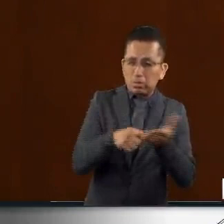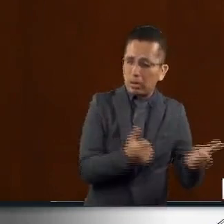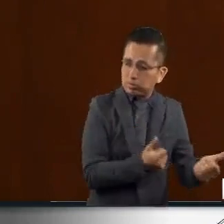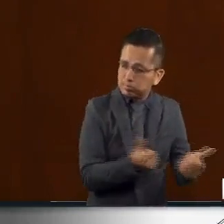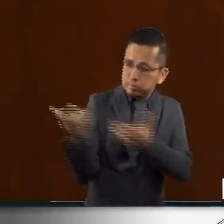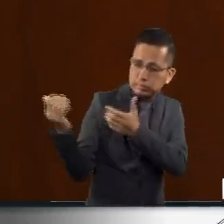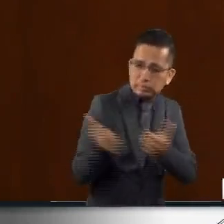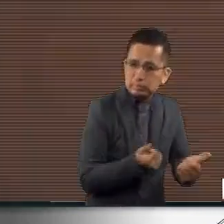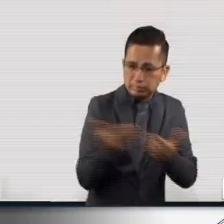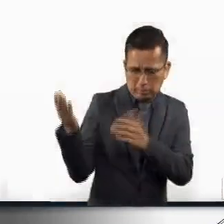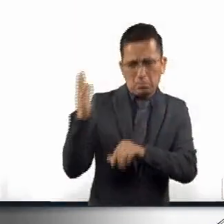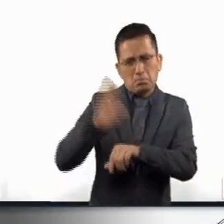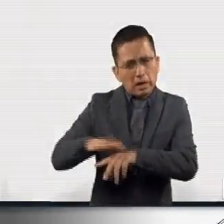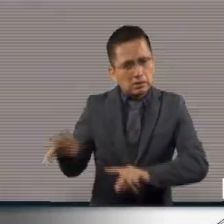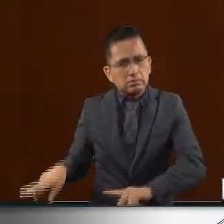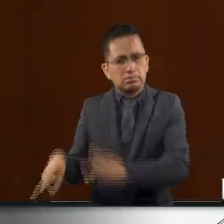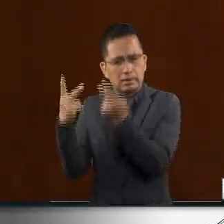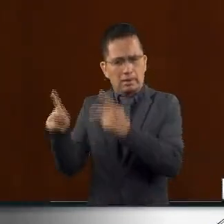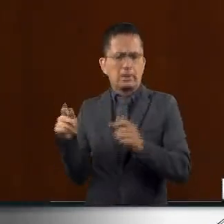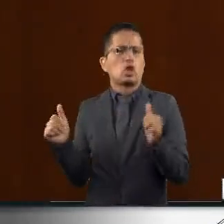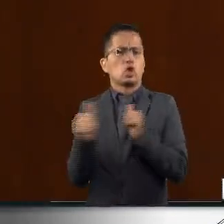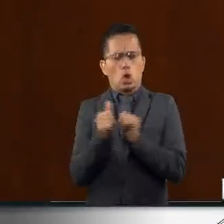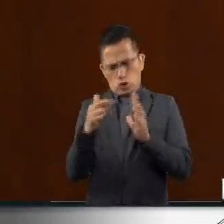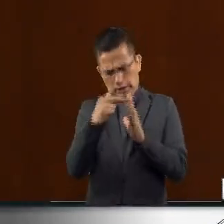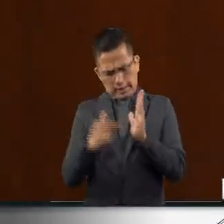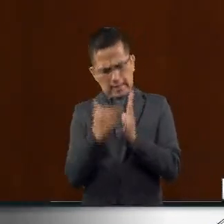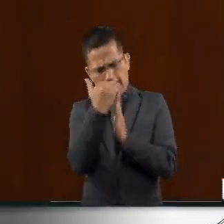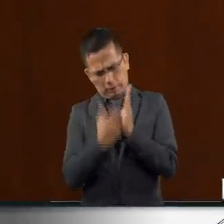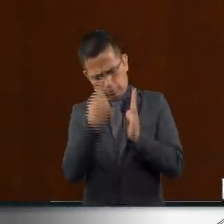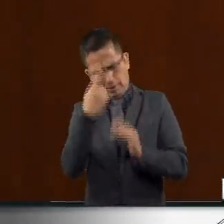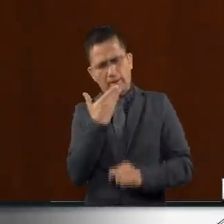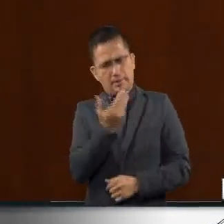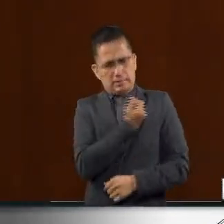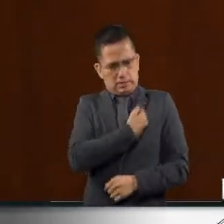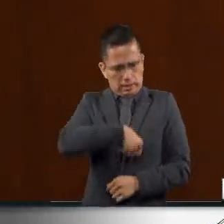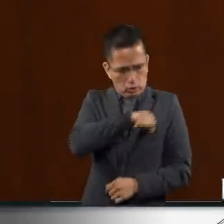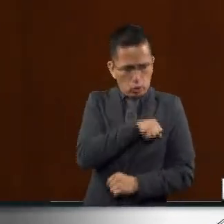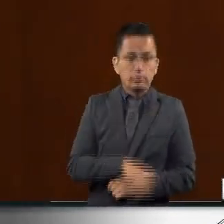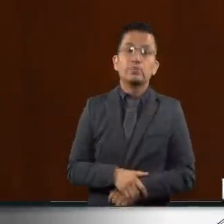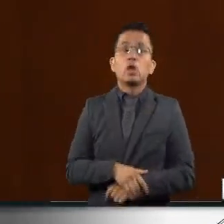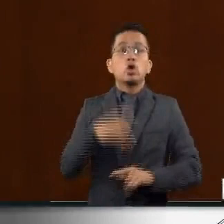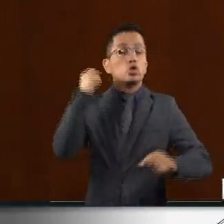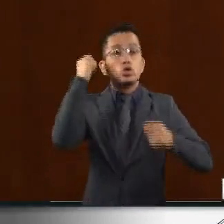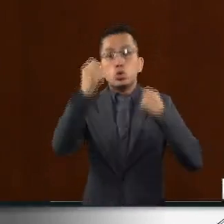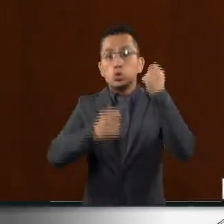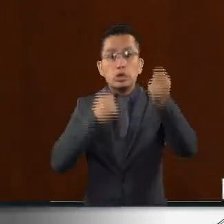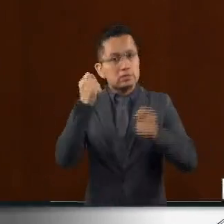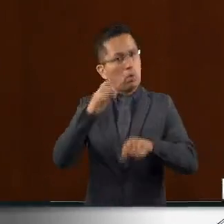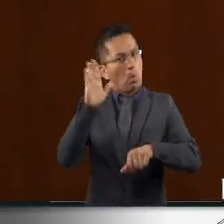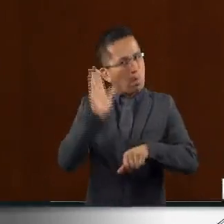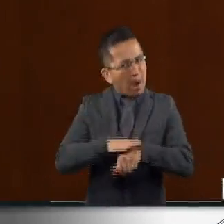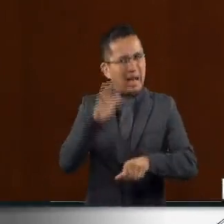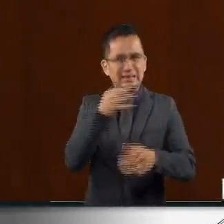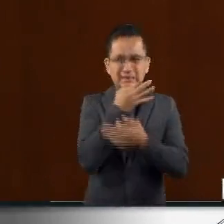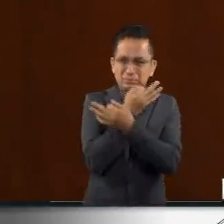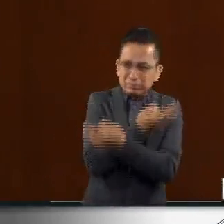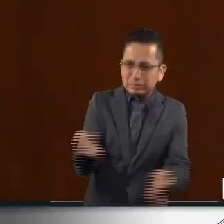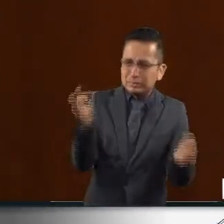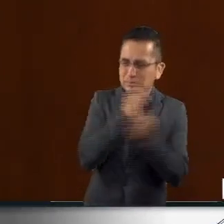protocolos fitosanitarios, incremento del turismo, sobre todo a raíz de que ya ha terminado la